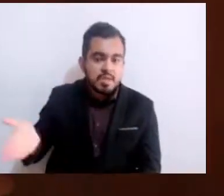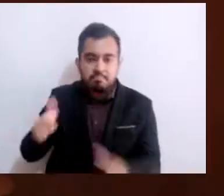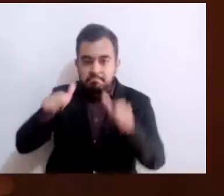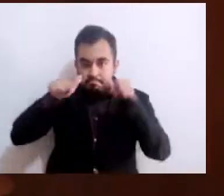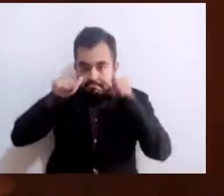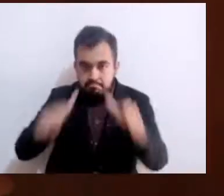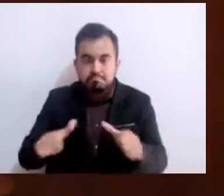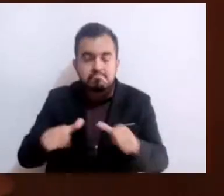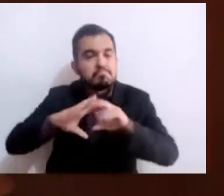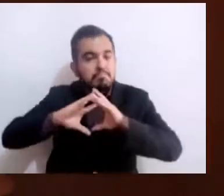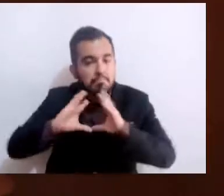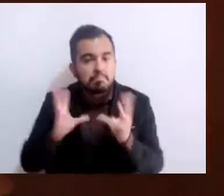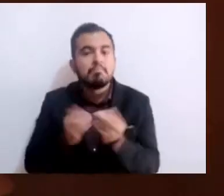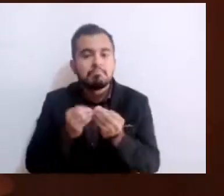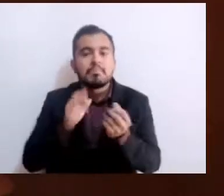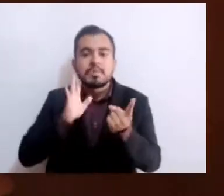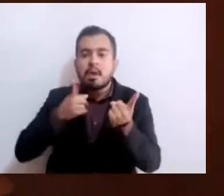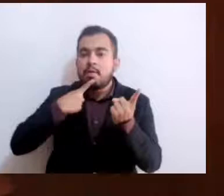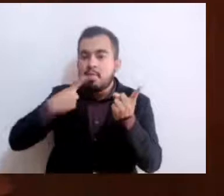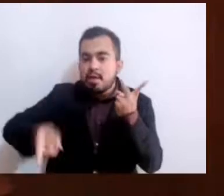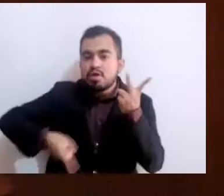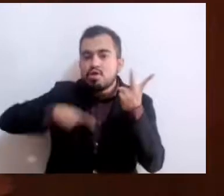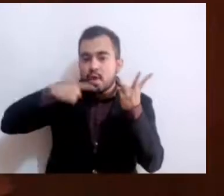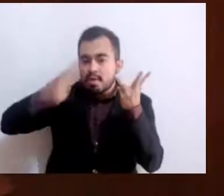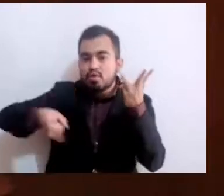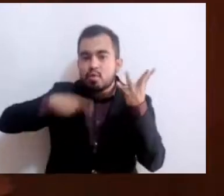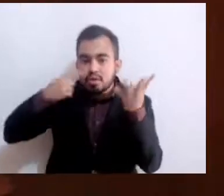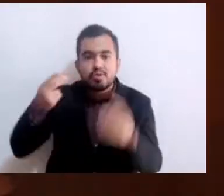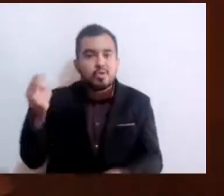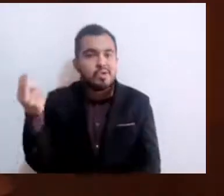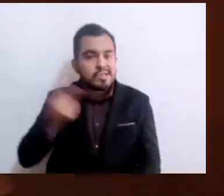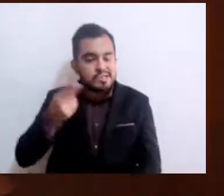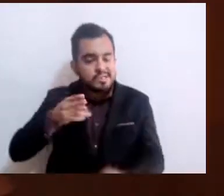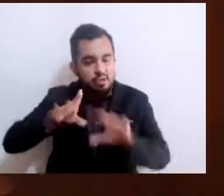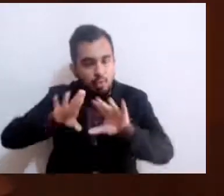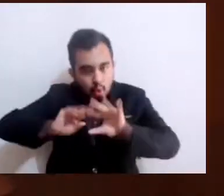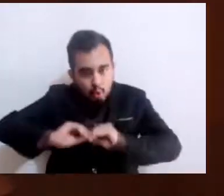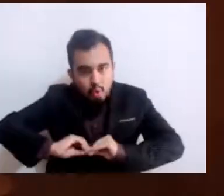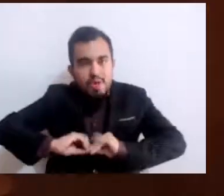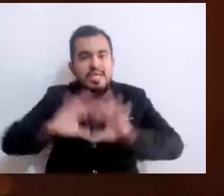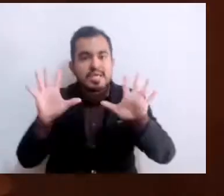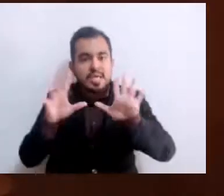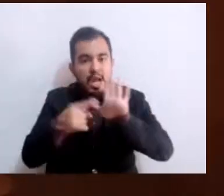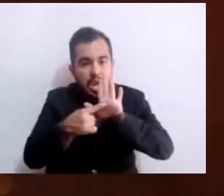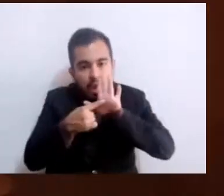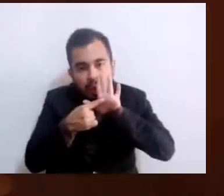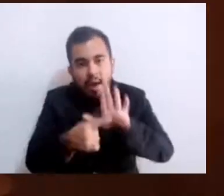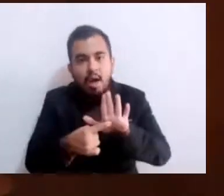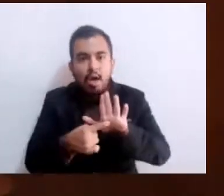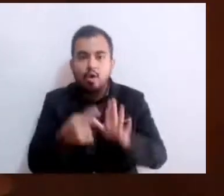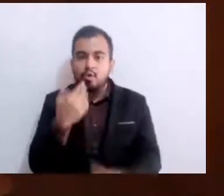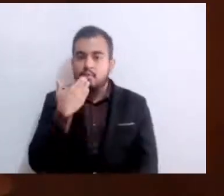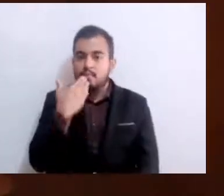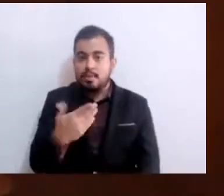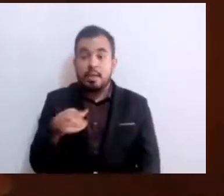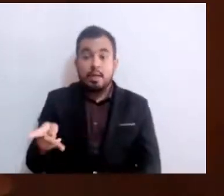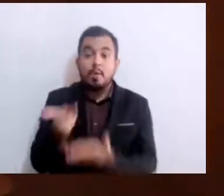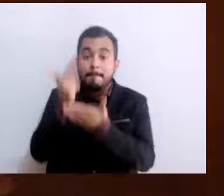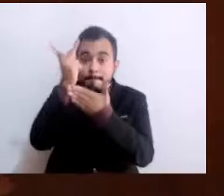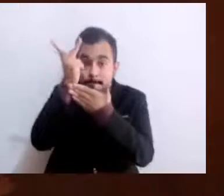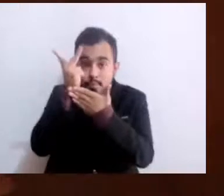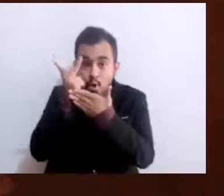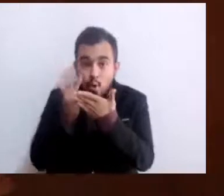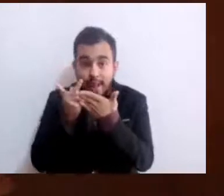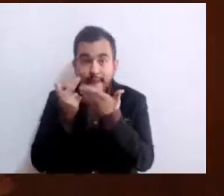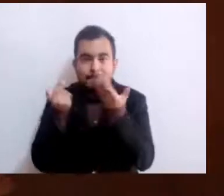que ya se ha dicho. Exigir cuentas claras en un programa social que